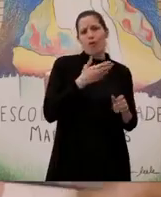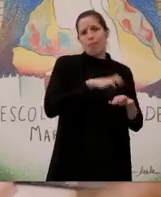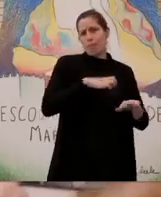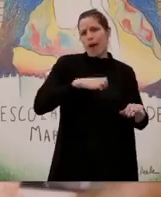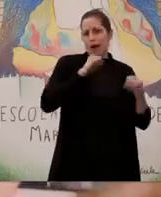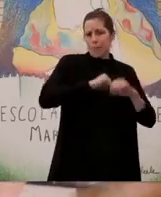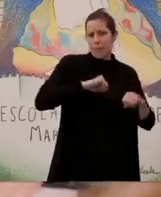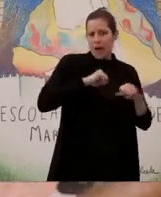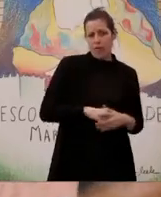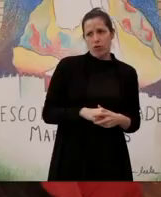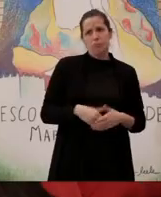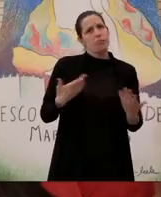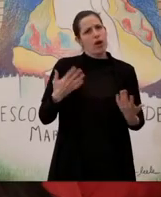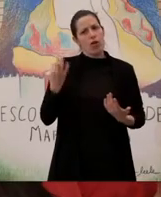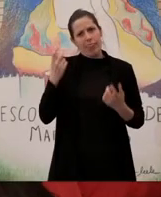estén